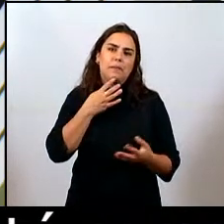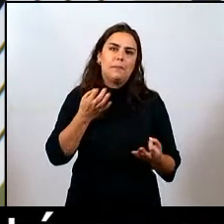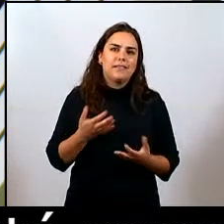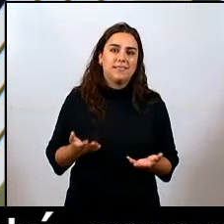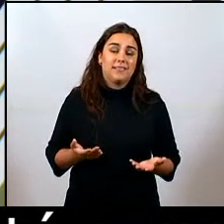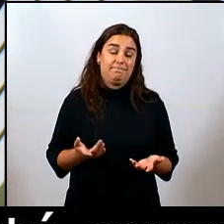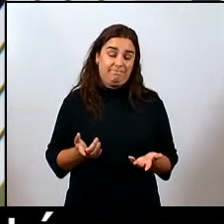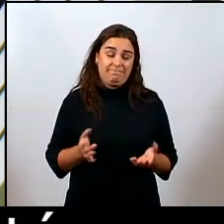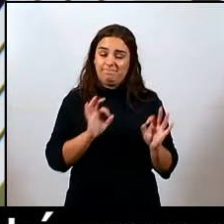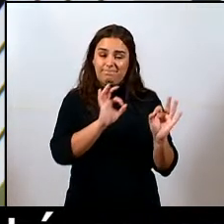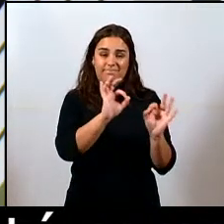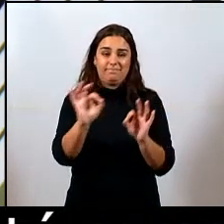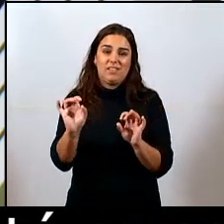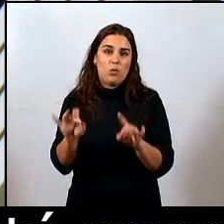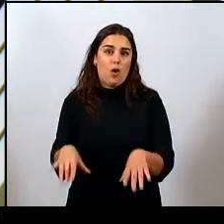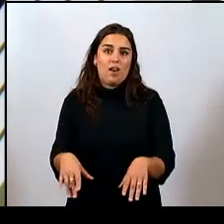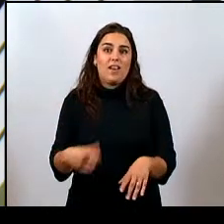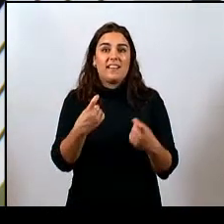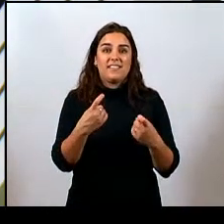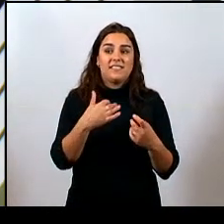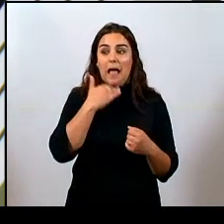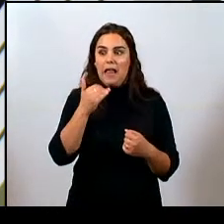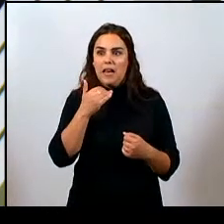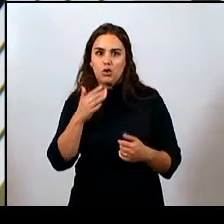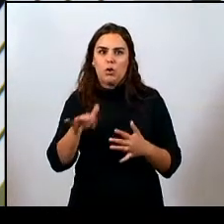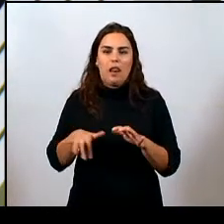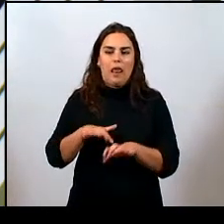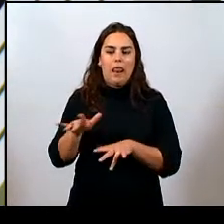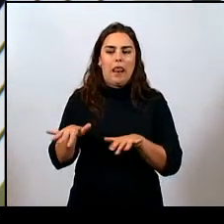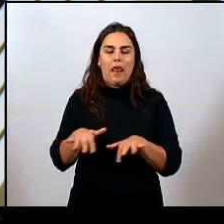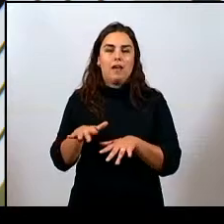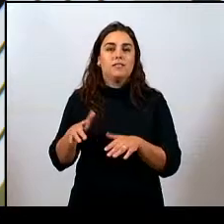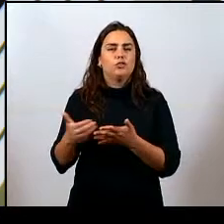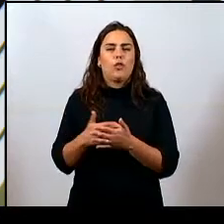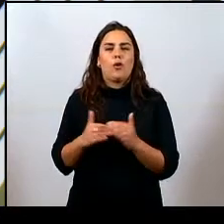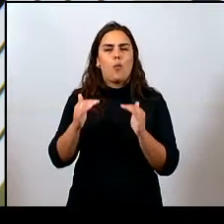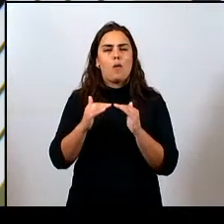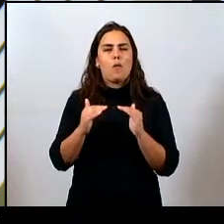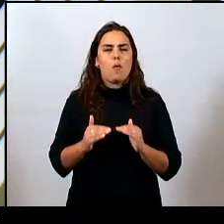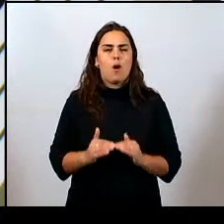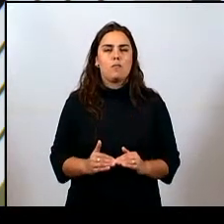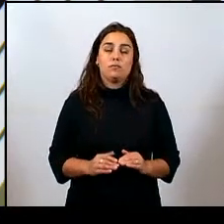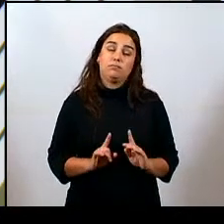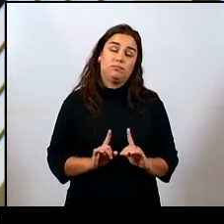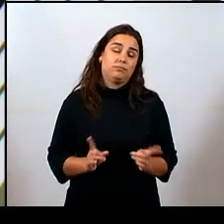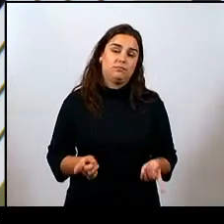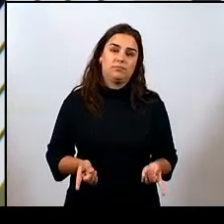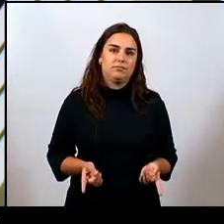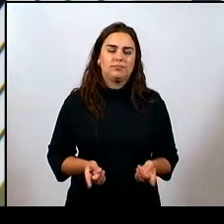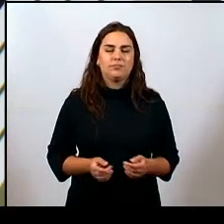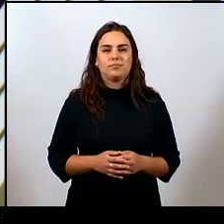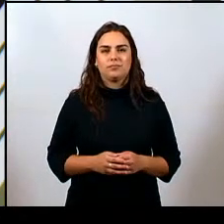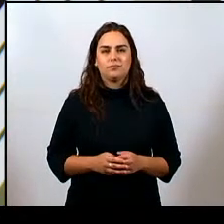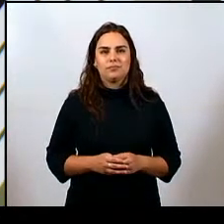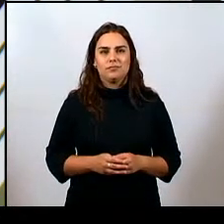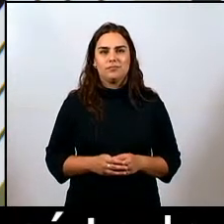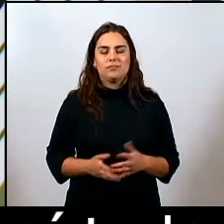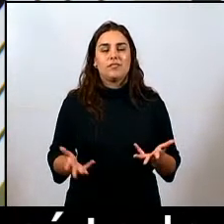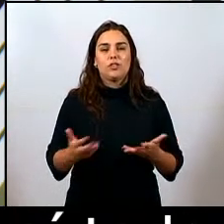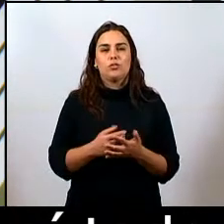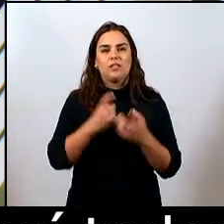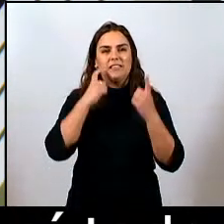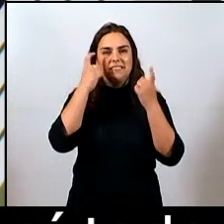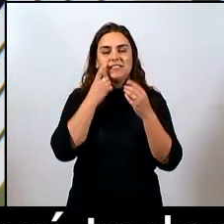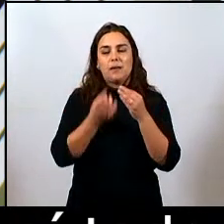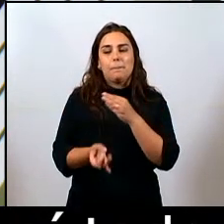Pues eso es lo que les pasa, que necesitan empatar o dar la sensación de que aquí todos somos iguales y pretenden toda esa montaña, todo lo que está